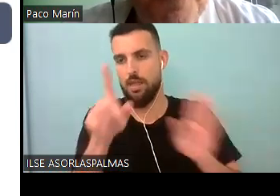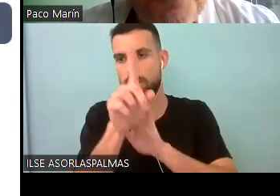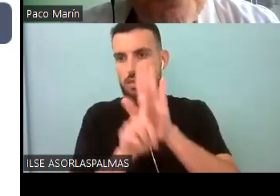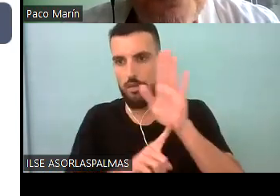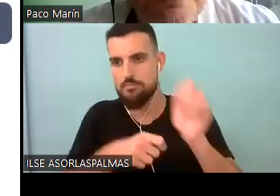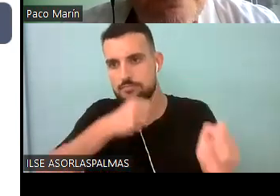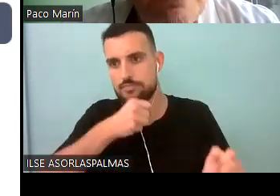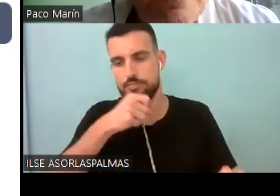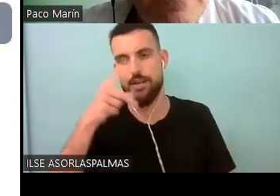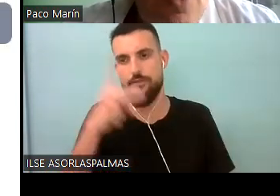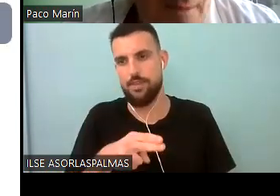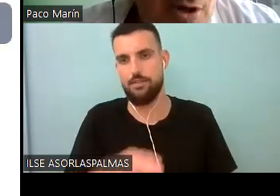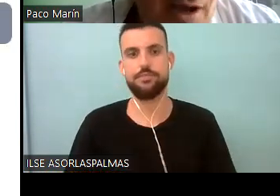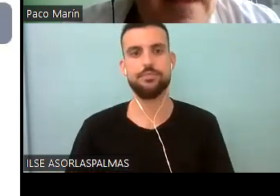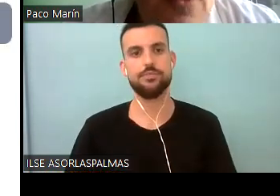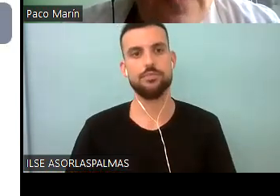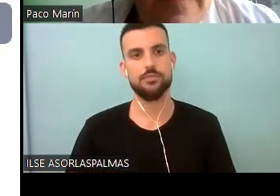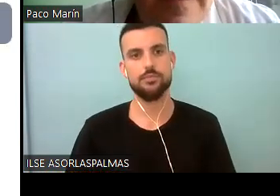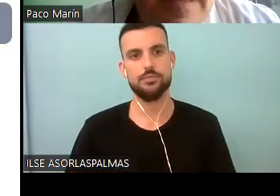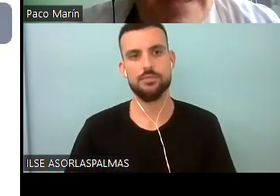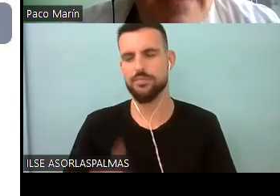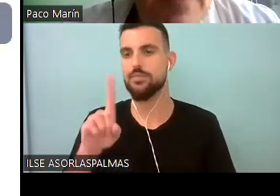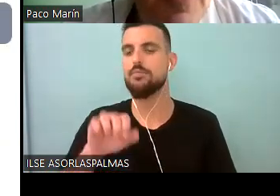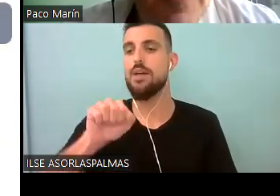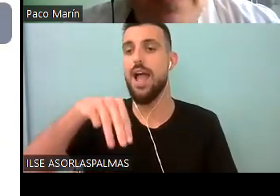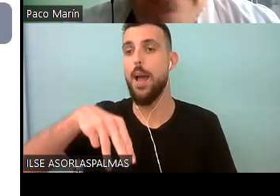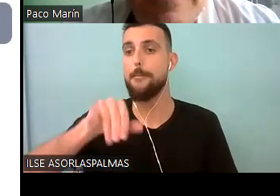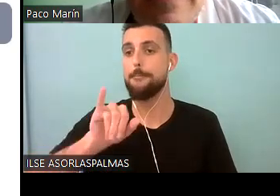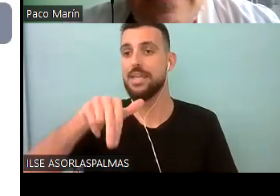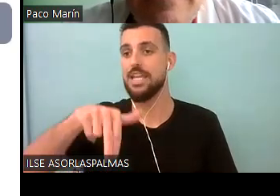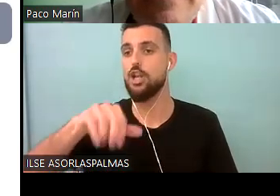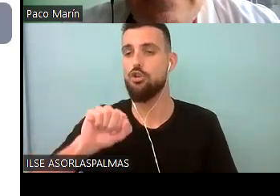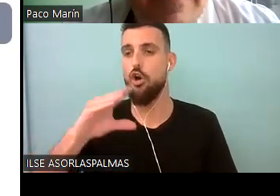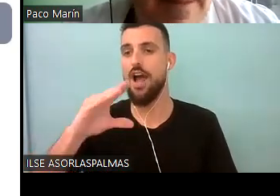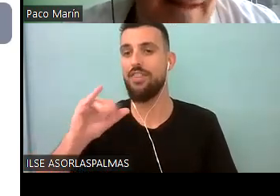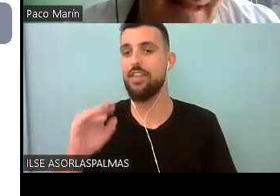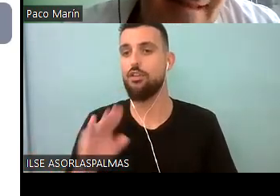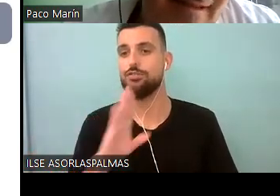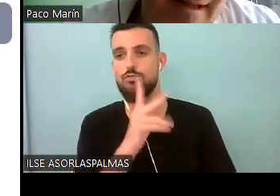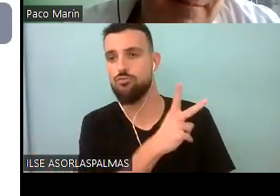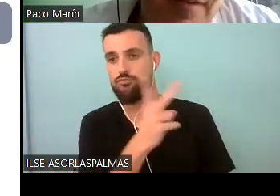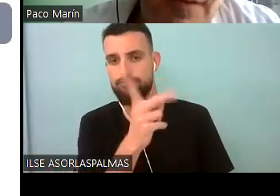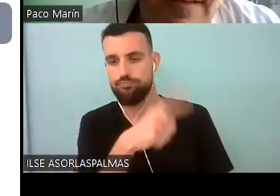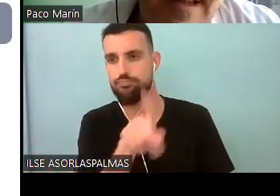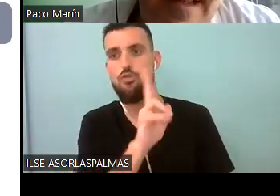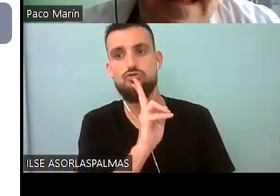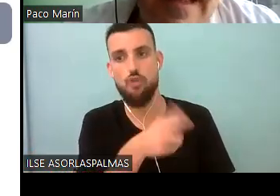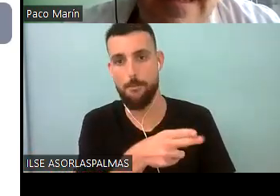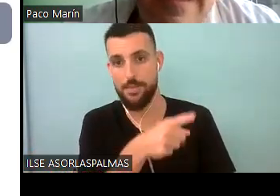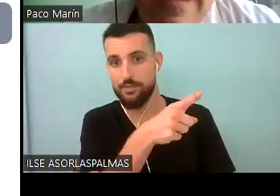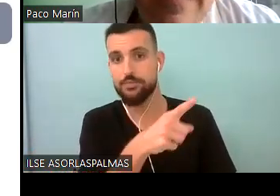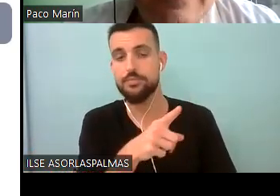importantísimo. Como aminoácidos en el preejercicio, pues tenemos la arginina, la carnitina. Aquí quizás el más importante es